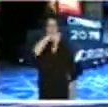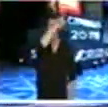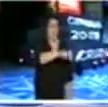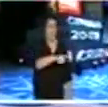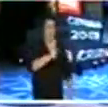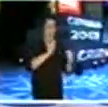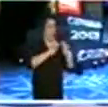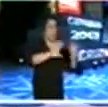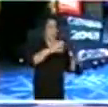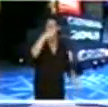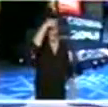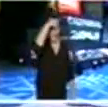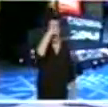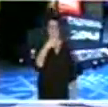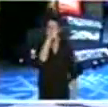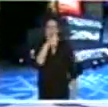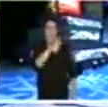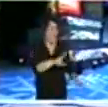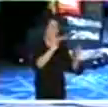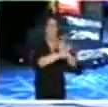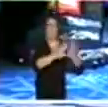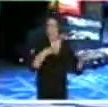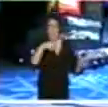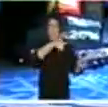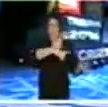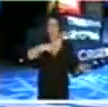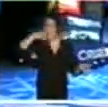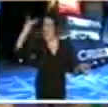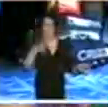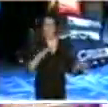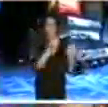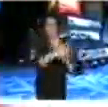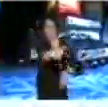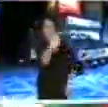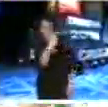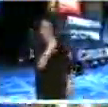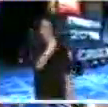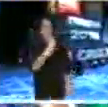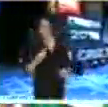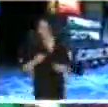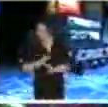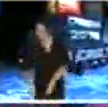que no grabe más. Que el cabrón no cuente el final.